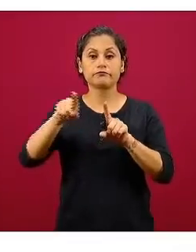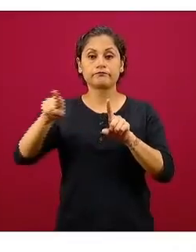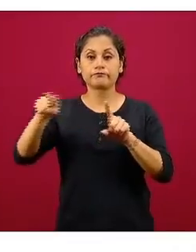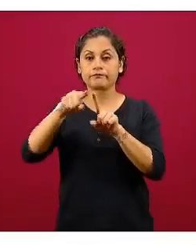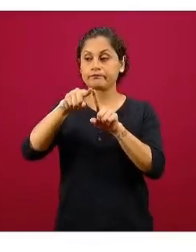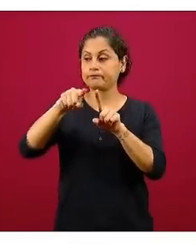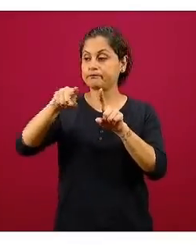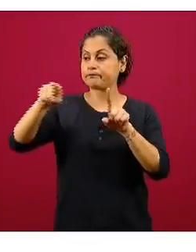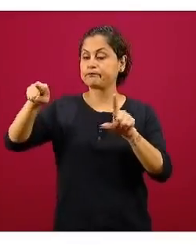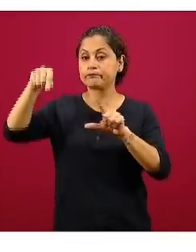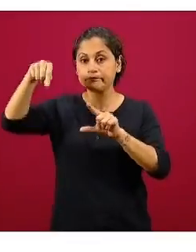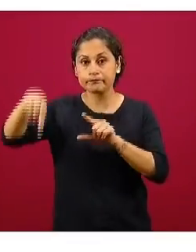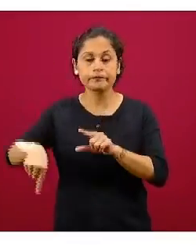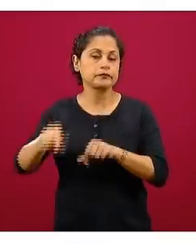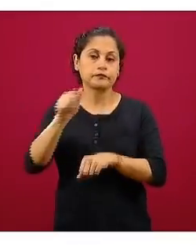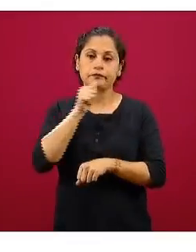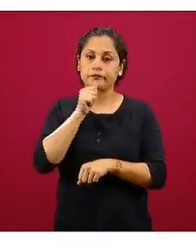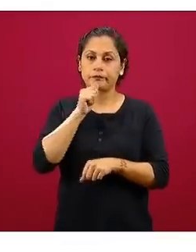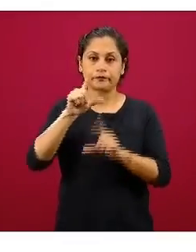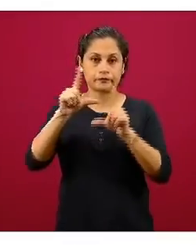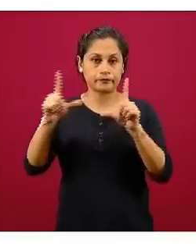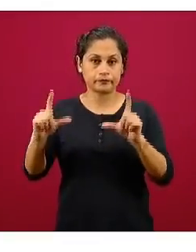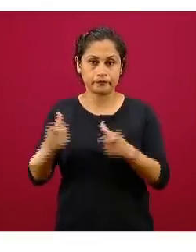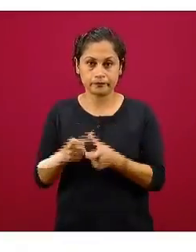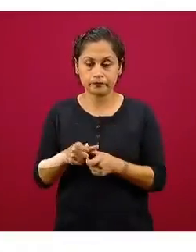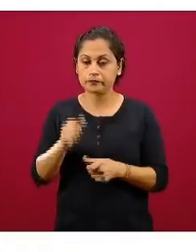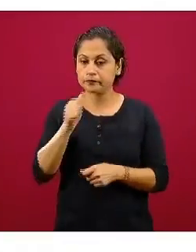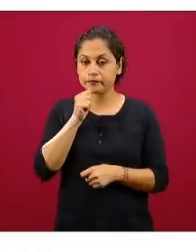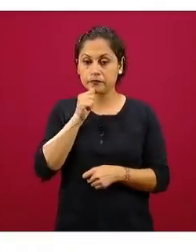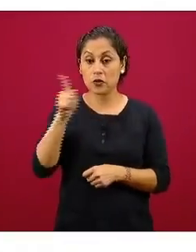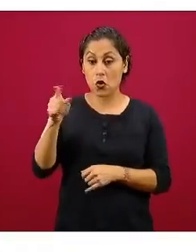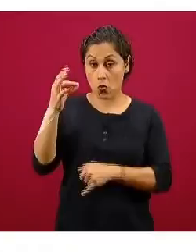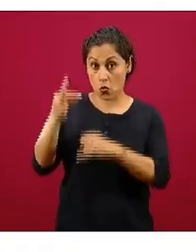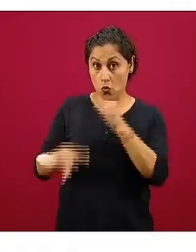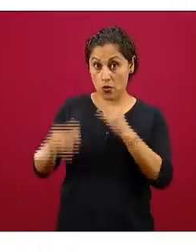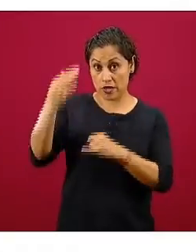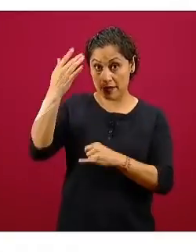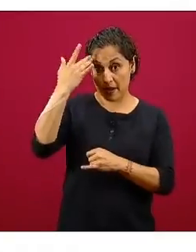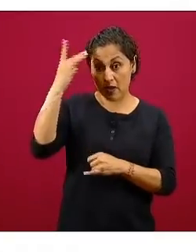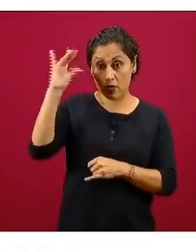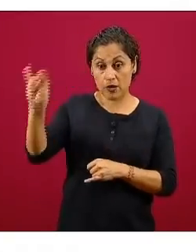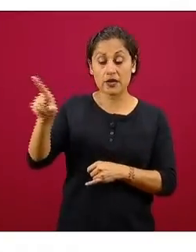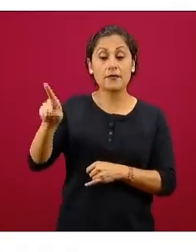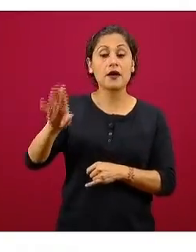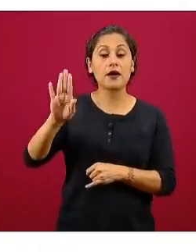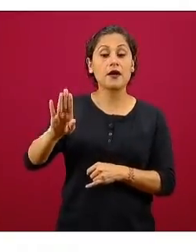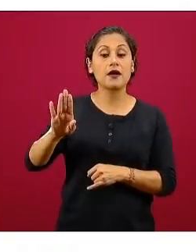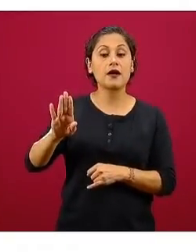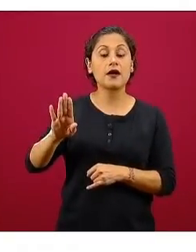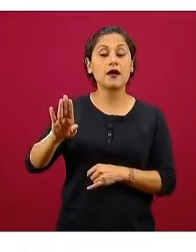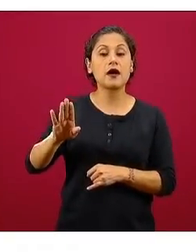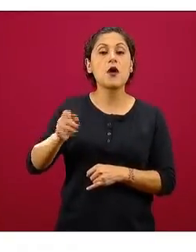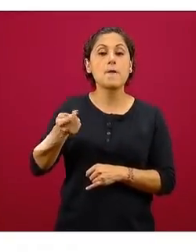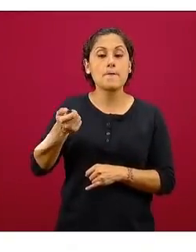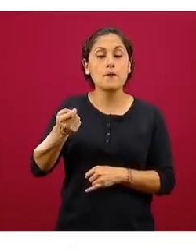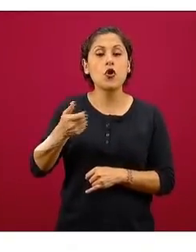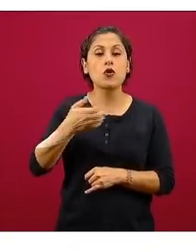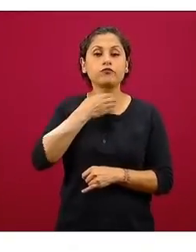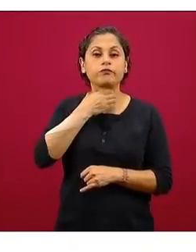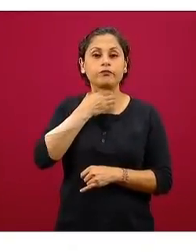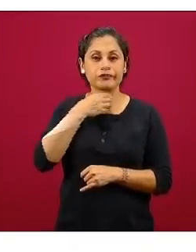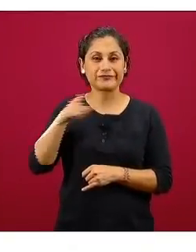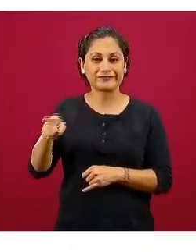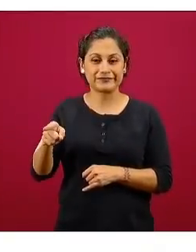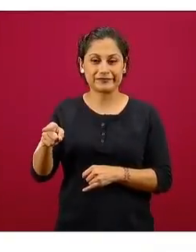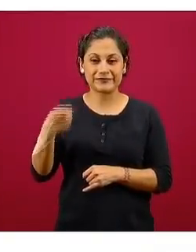Y en la última, para Cuernavaca, un poco de exceso de saturación con respecto a la predicción de la